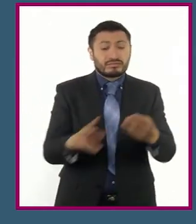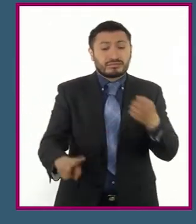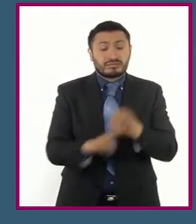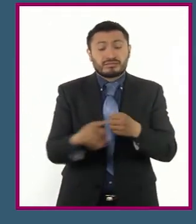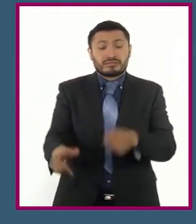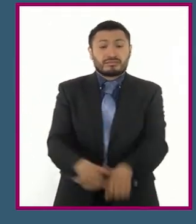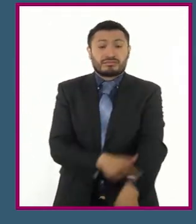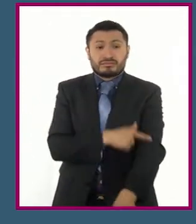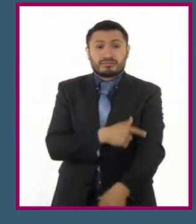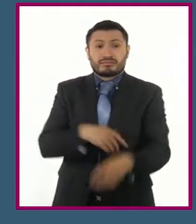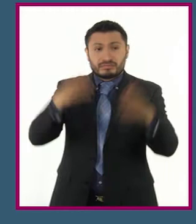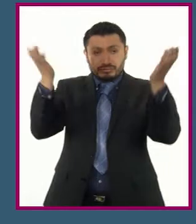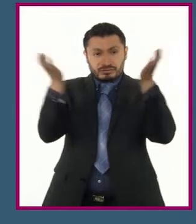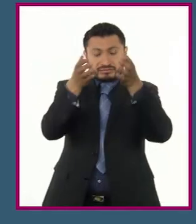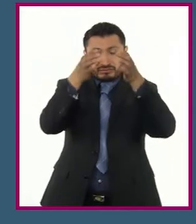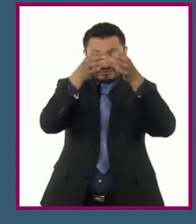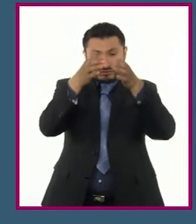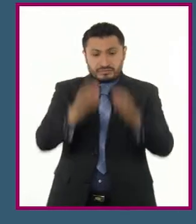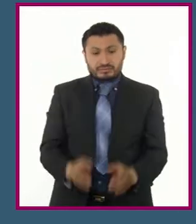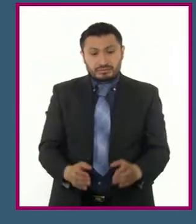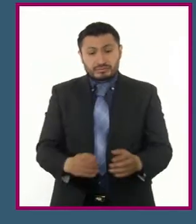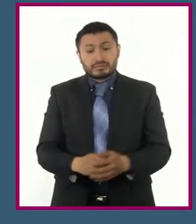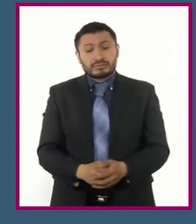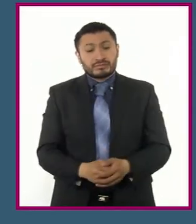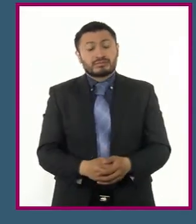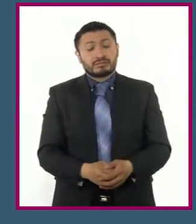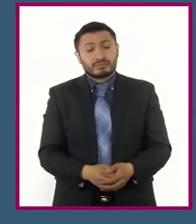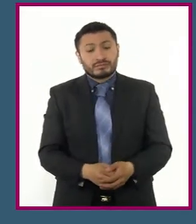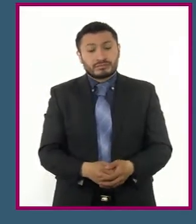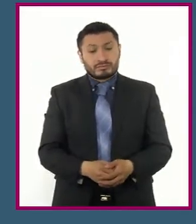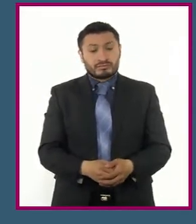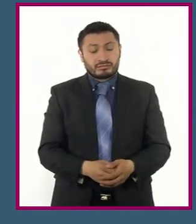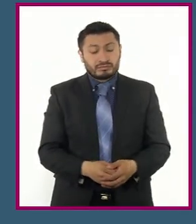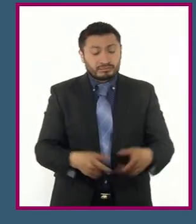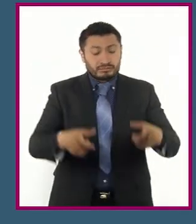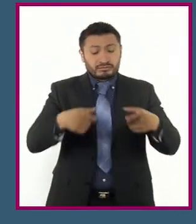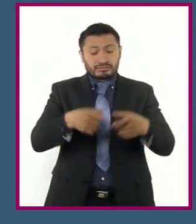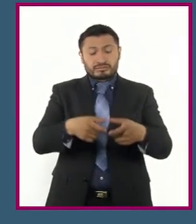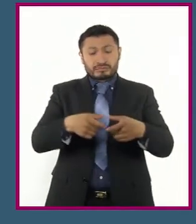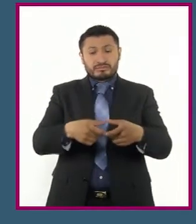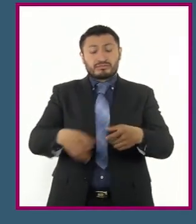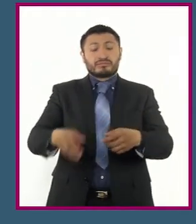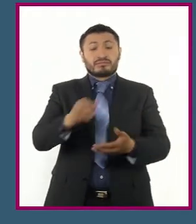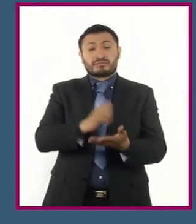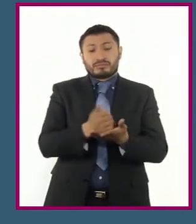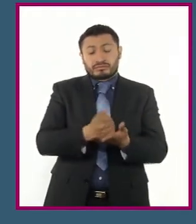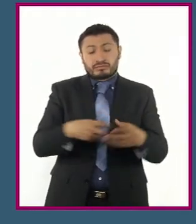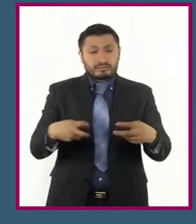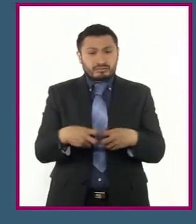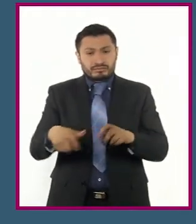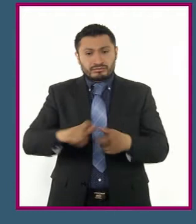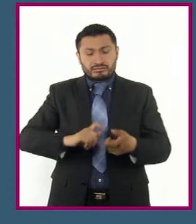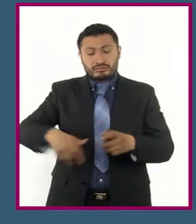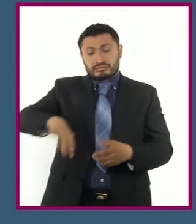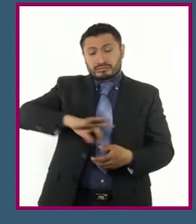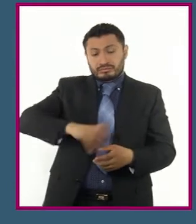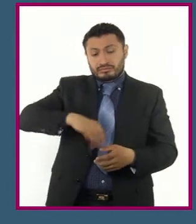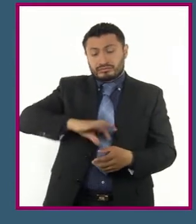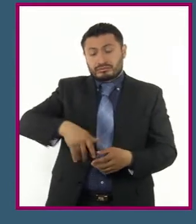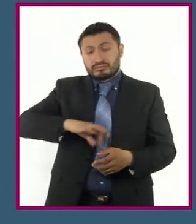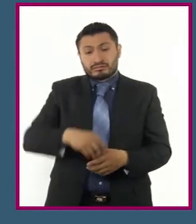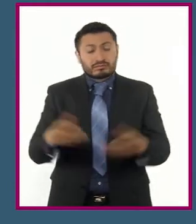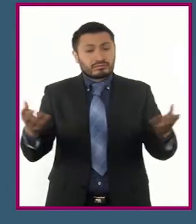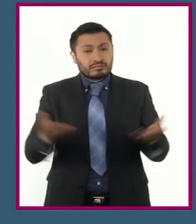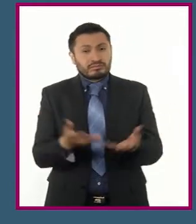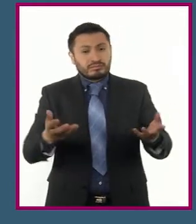el embudo cortado con mucho cuidado. La parte de la boca de una pequeña botella de plástico con taparrosca, a la cual le